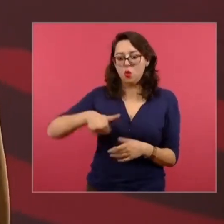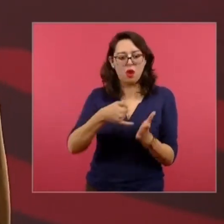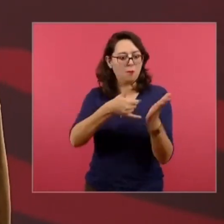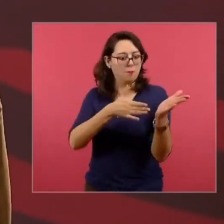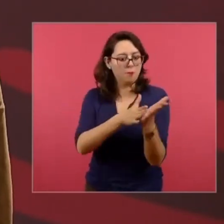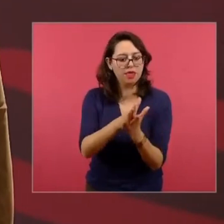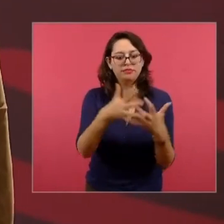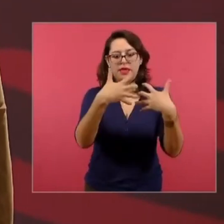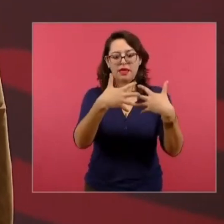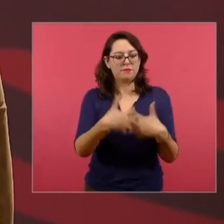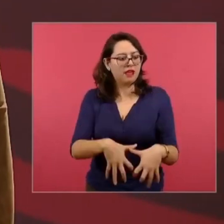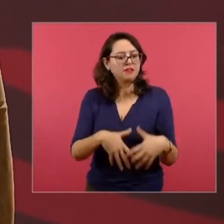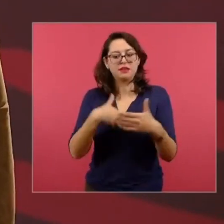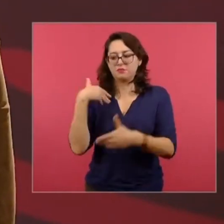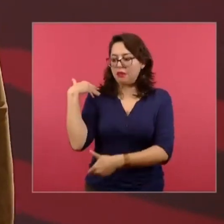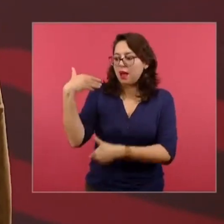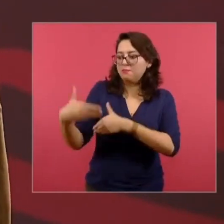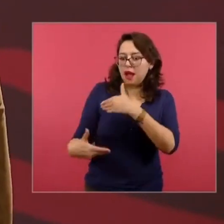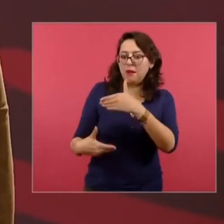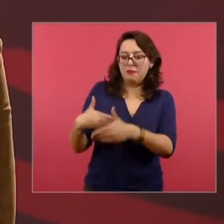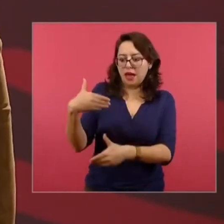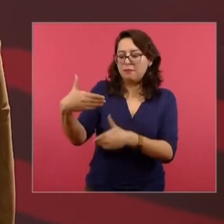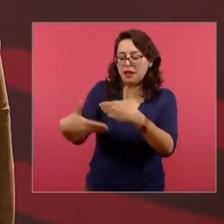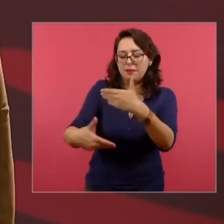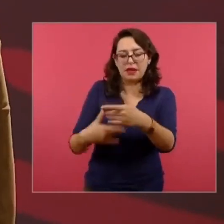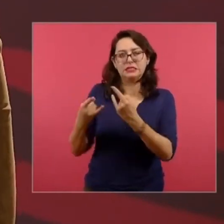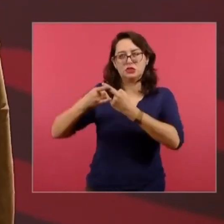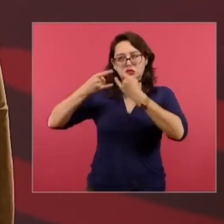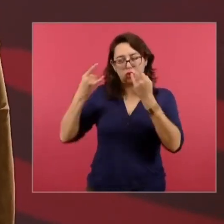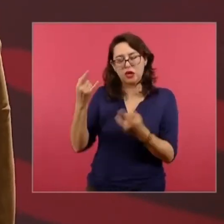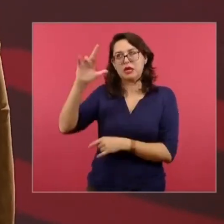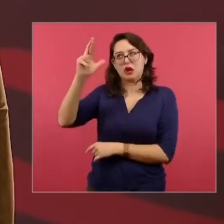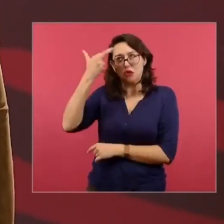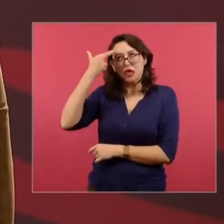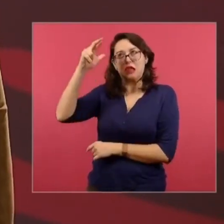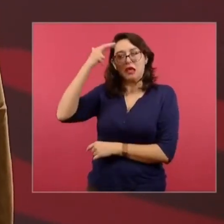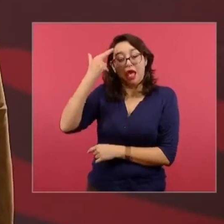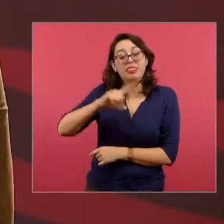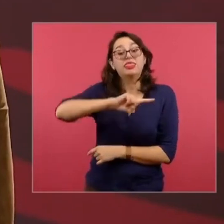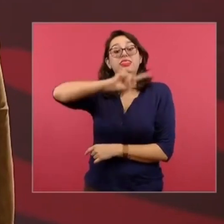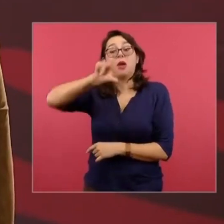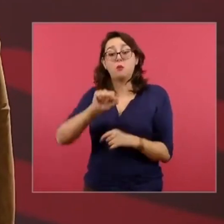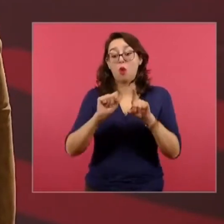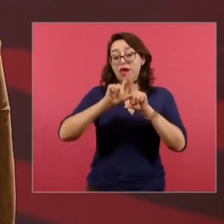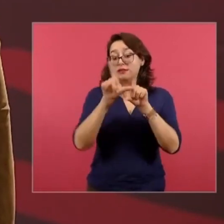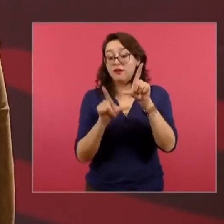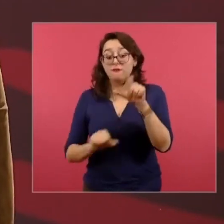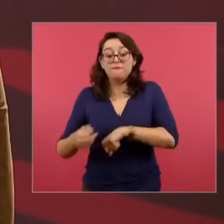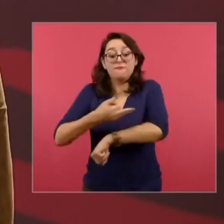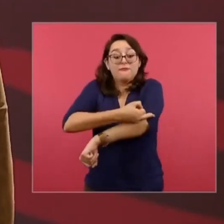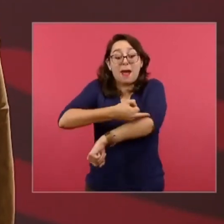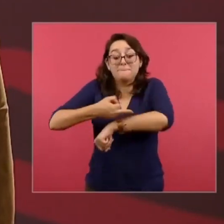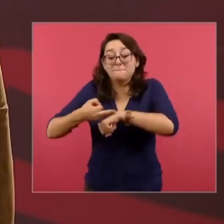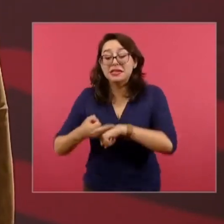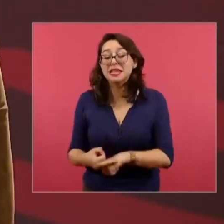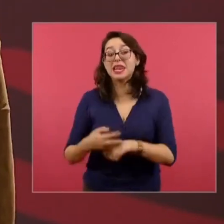tropicalización de aquellos materiales. Se consultaron después a las familias en todo el país para saber qué pensaban de la nueva